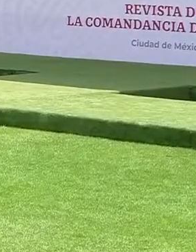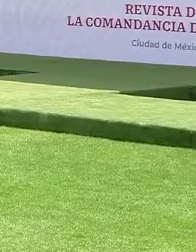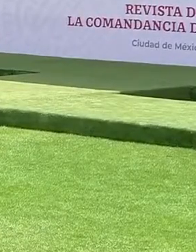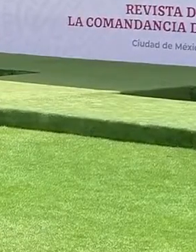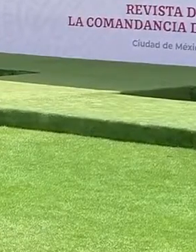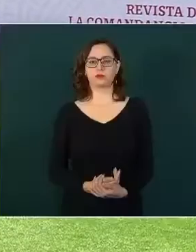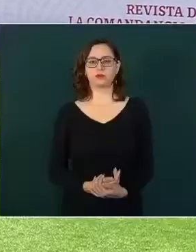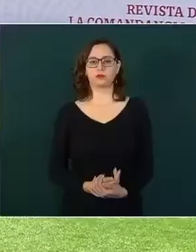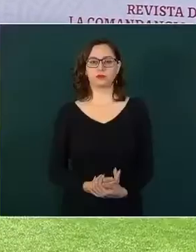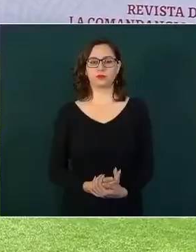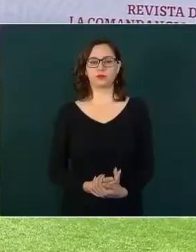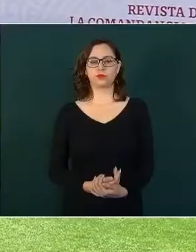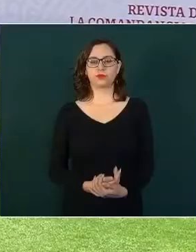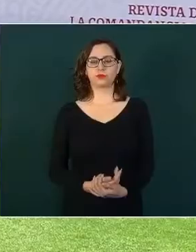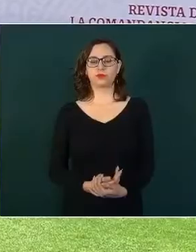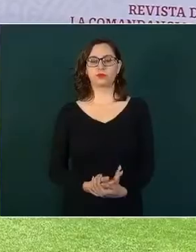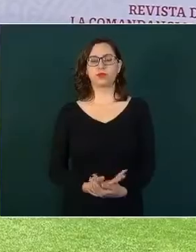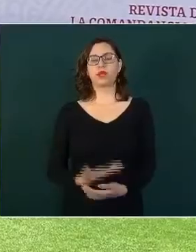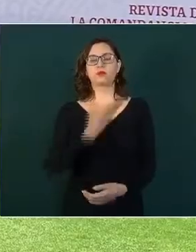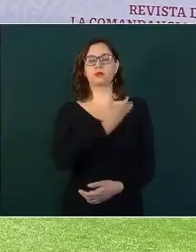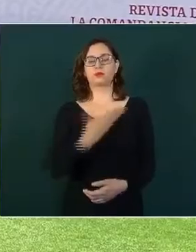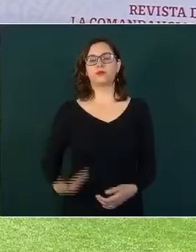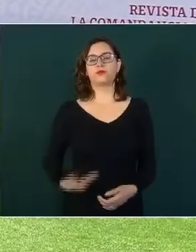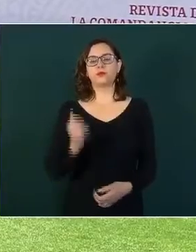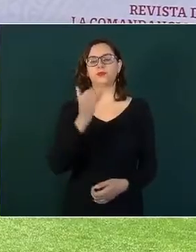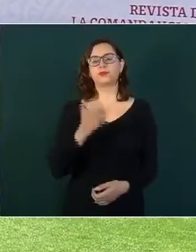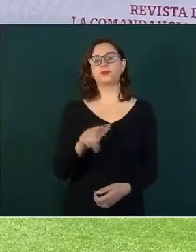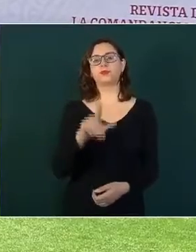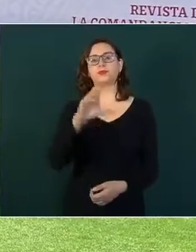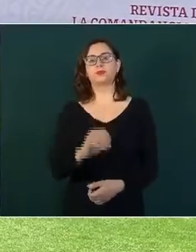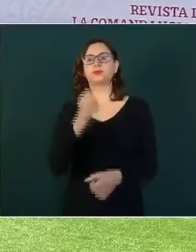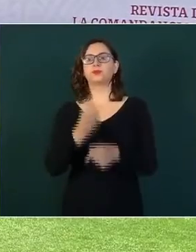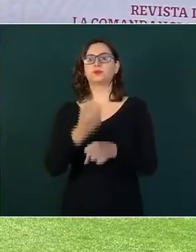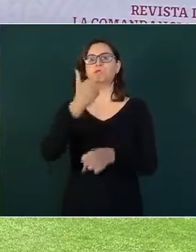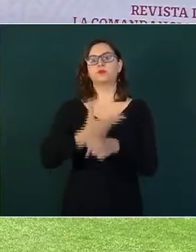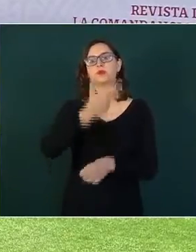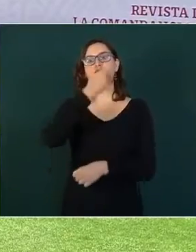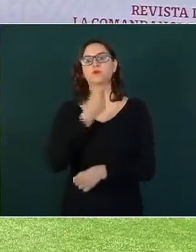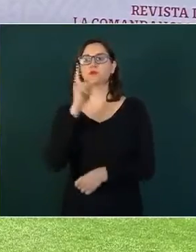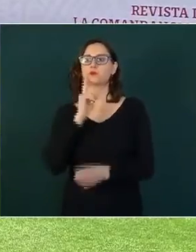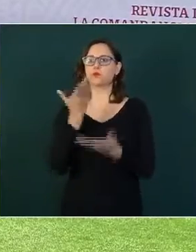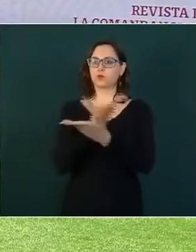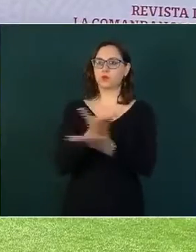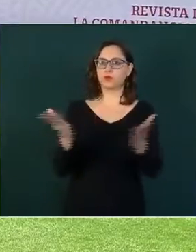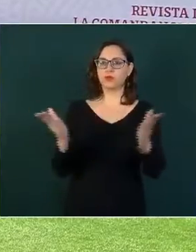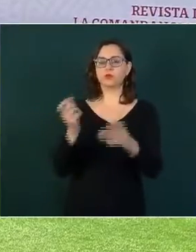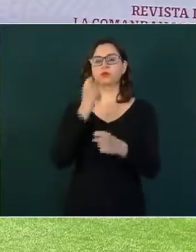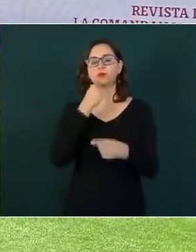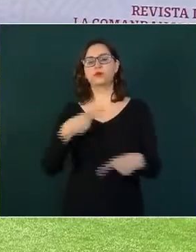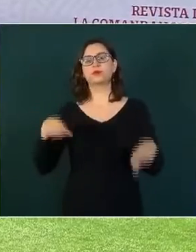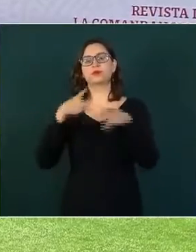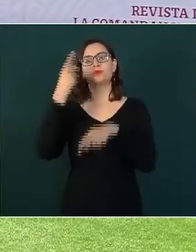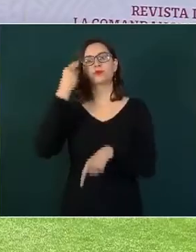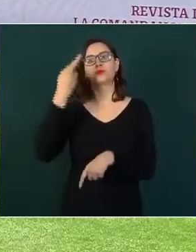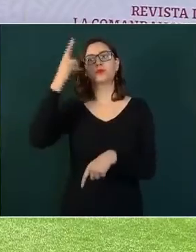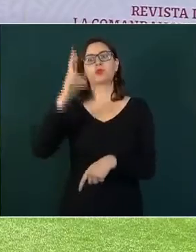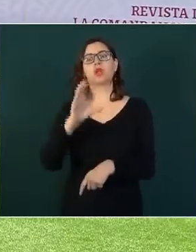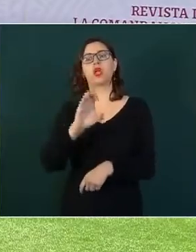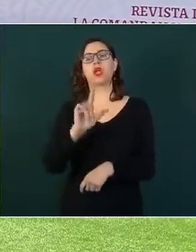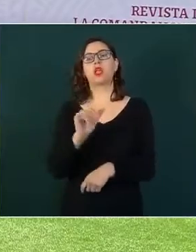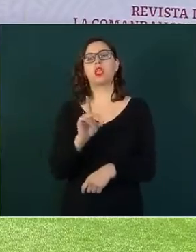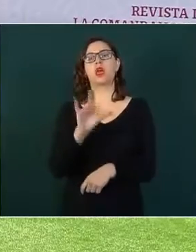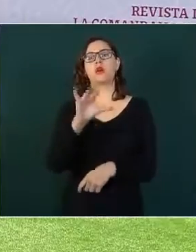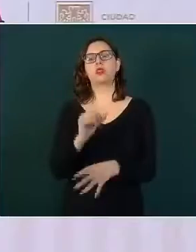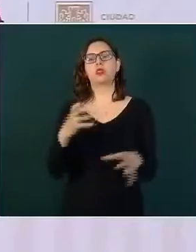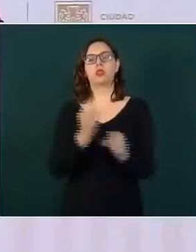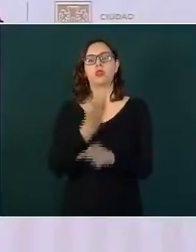Apreciables secretarias y secretarios, compañeros de gabinete. Doctora Claudia Sheinbaum Pardo, jefa de gobierno